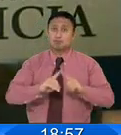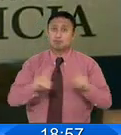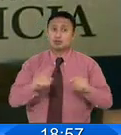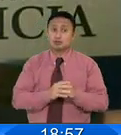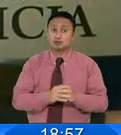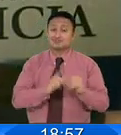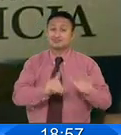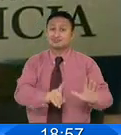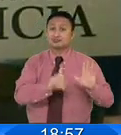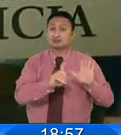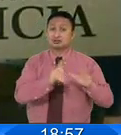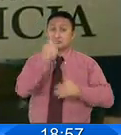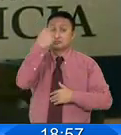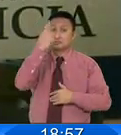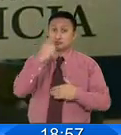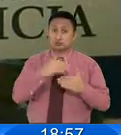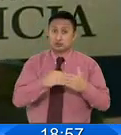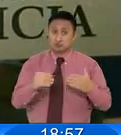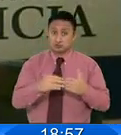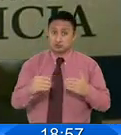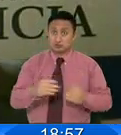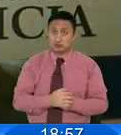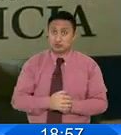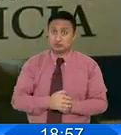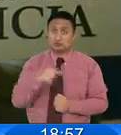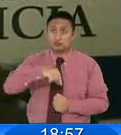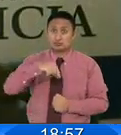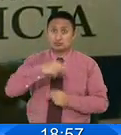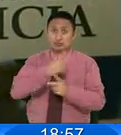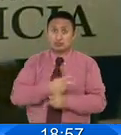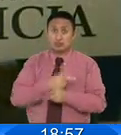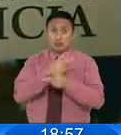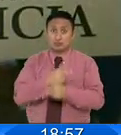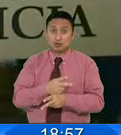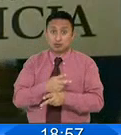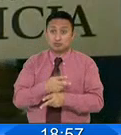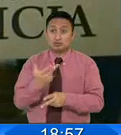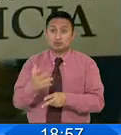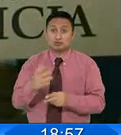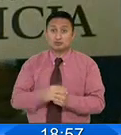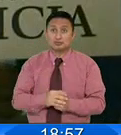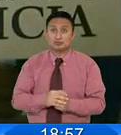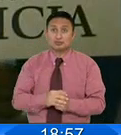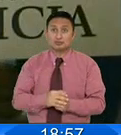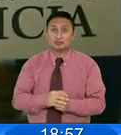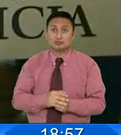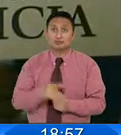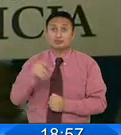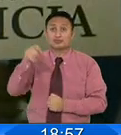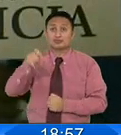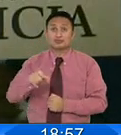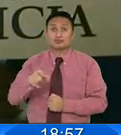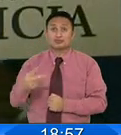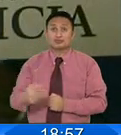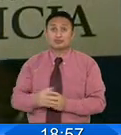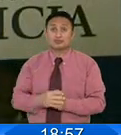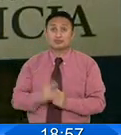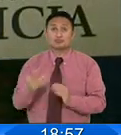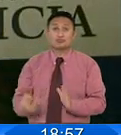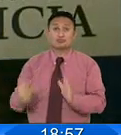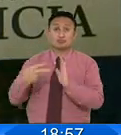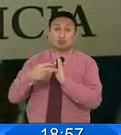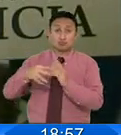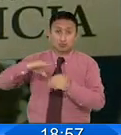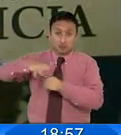estos 8 millones están resguardados por el caso de lavado de activos, que es la génesis de este